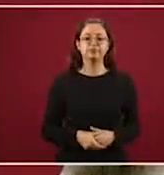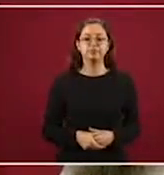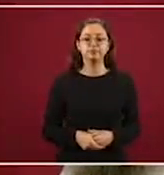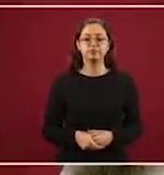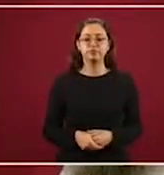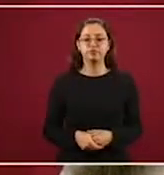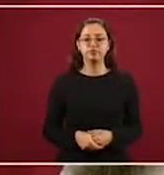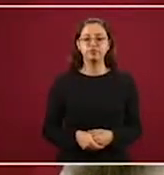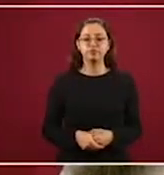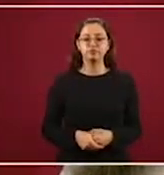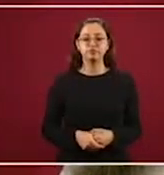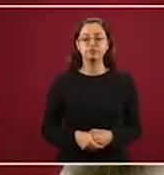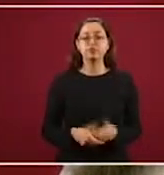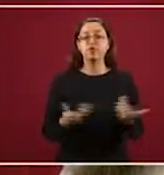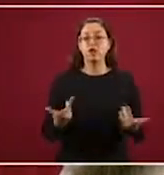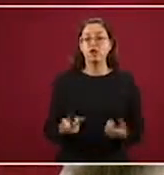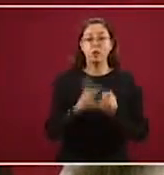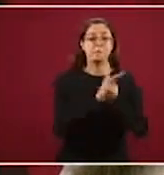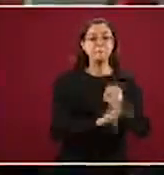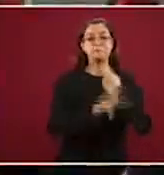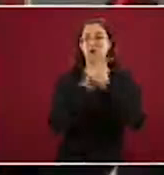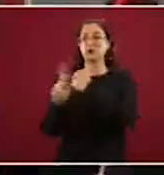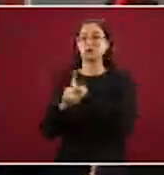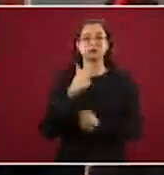La autodeterminación de los pueblos,